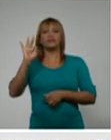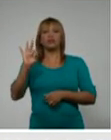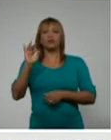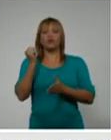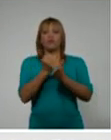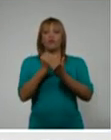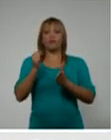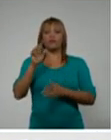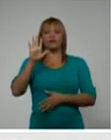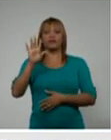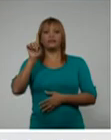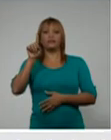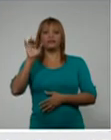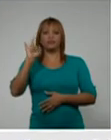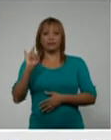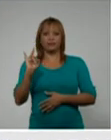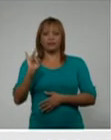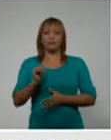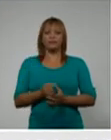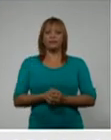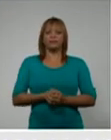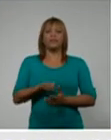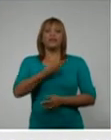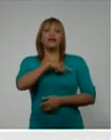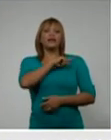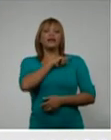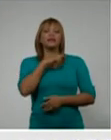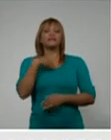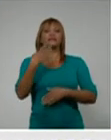517. Ayer se procesaron